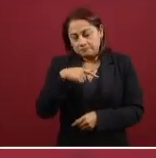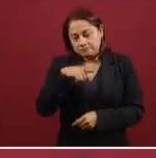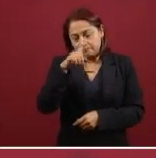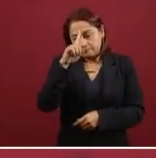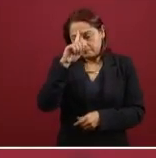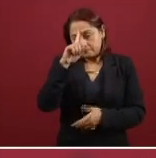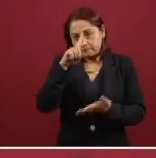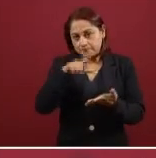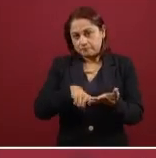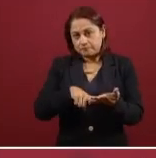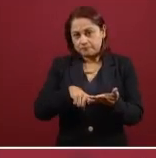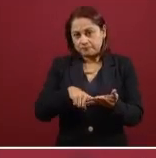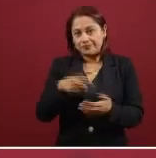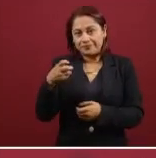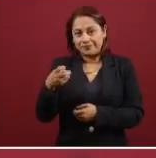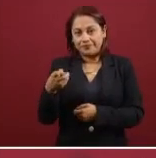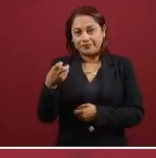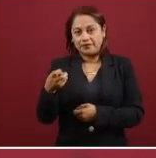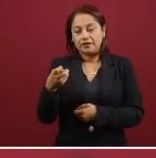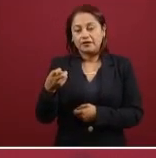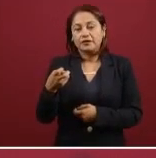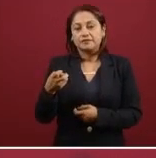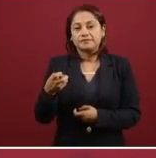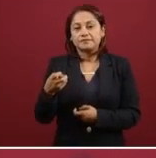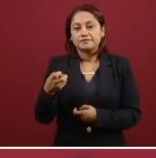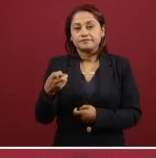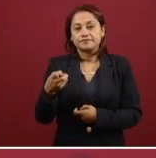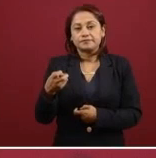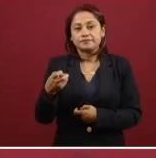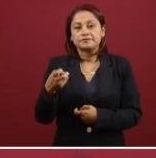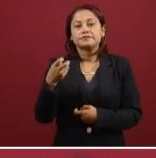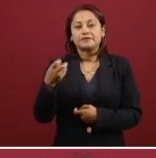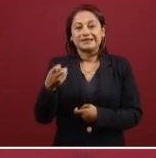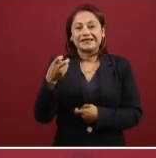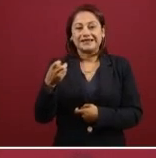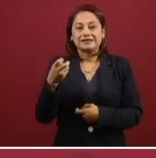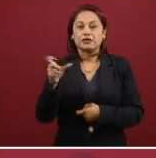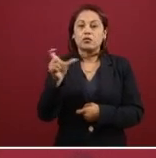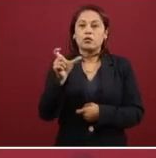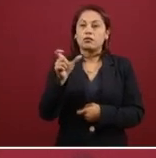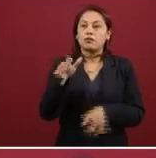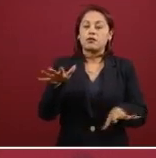esos planes son en efecto voluntarios,